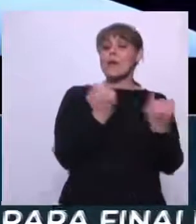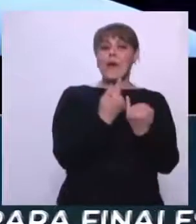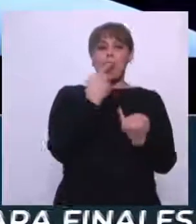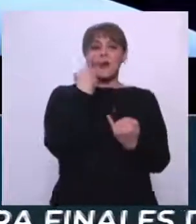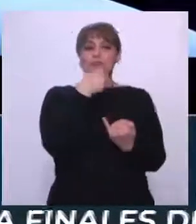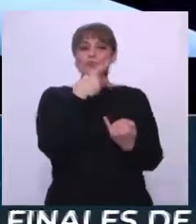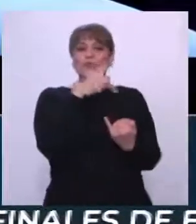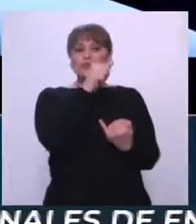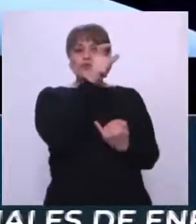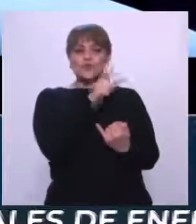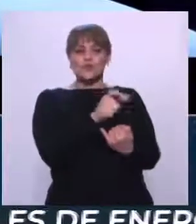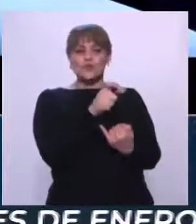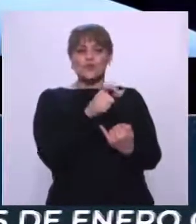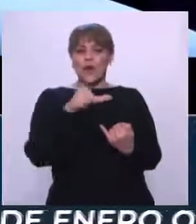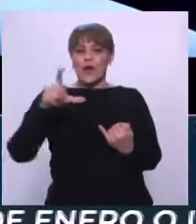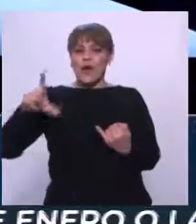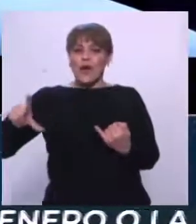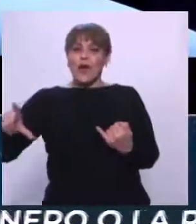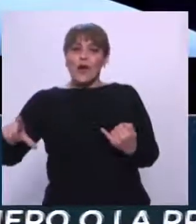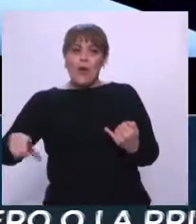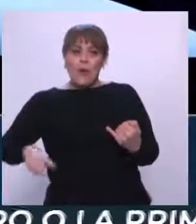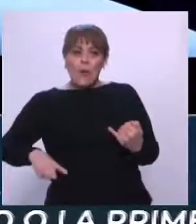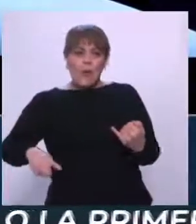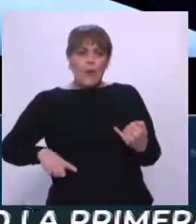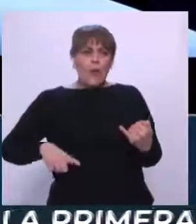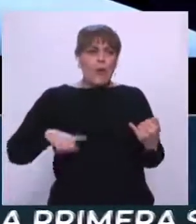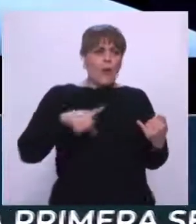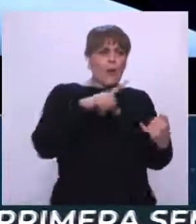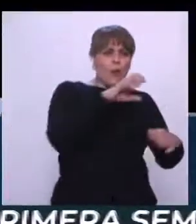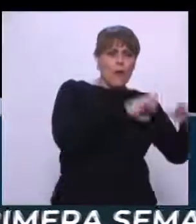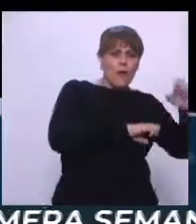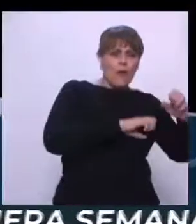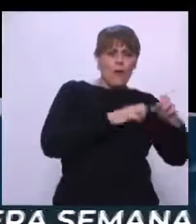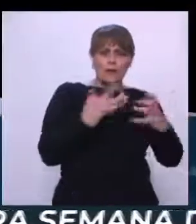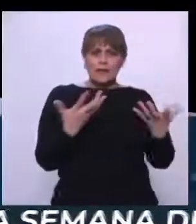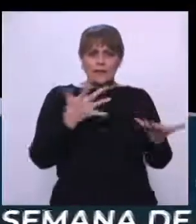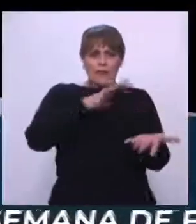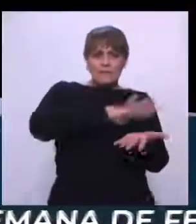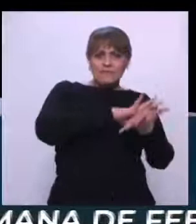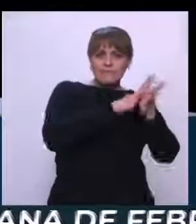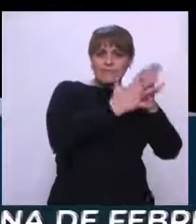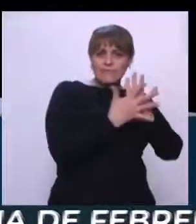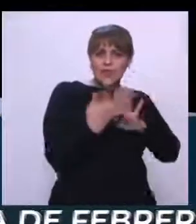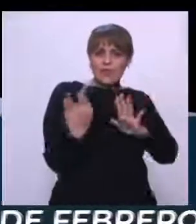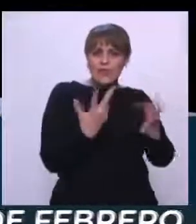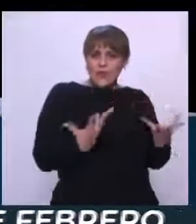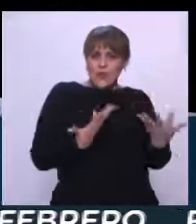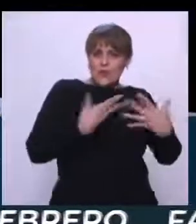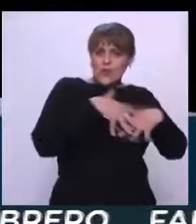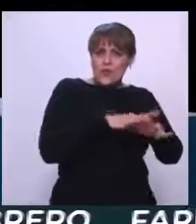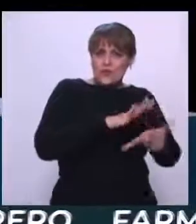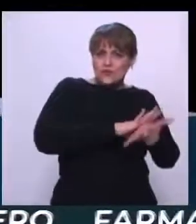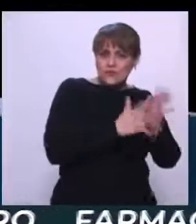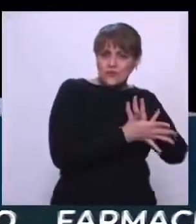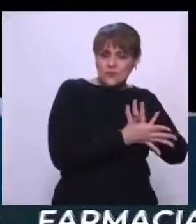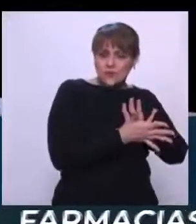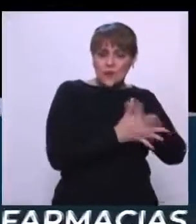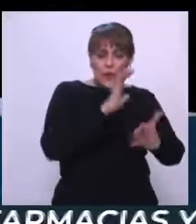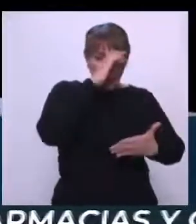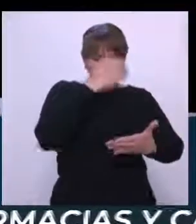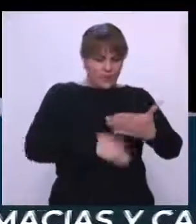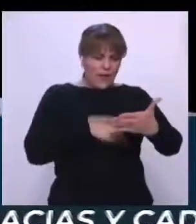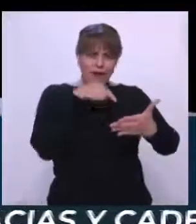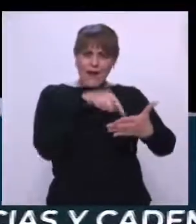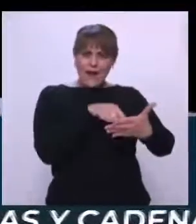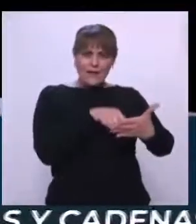coludido el poder delincuencial con el poder también económico, porque en estos contratos hay nombres o